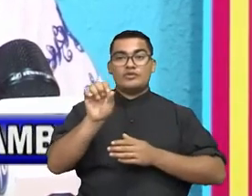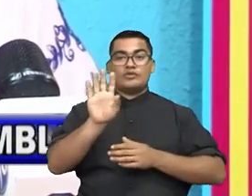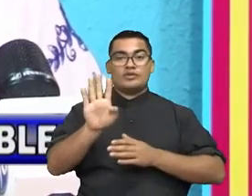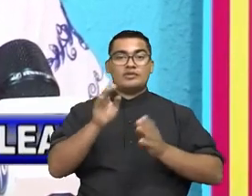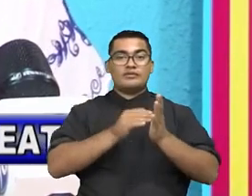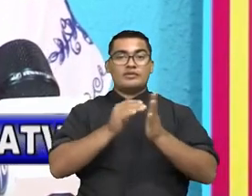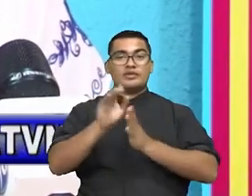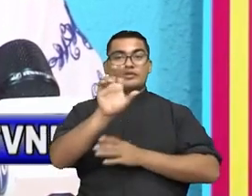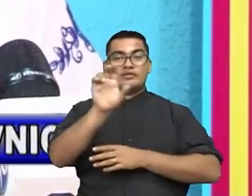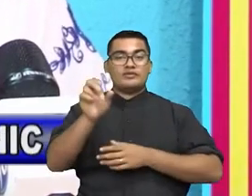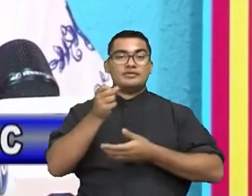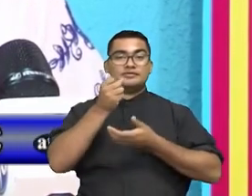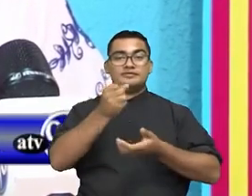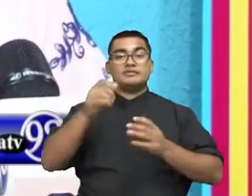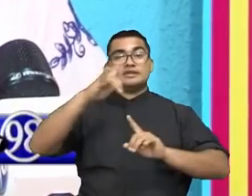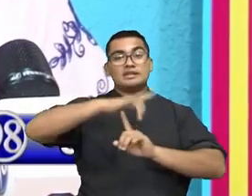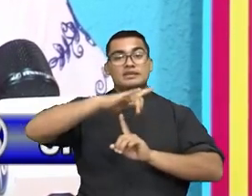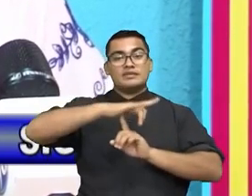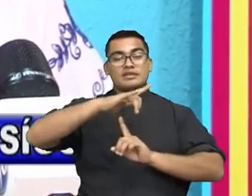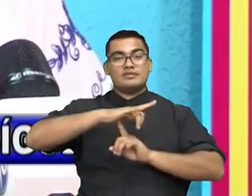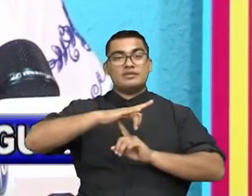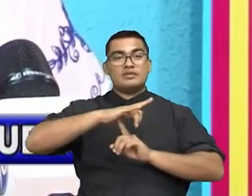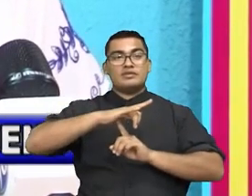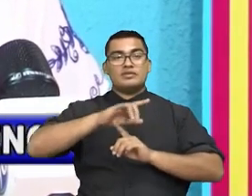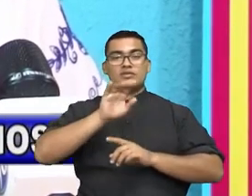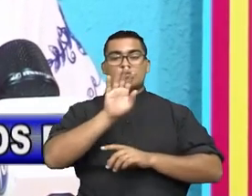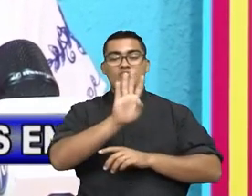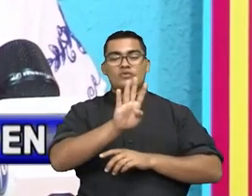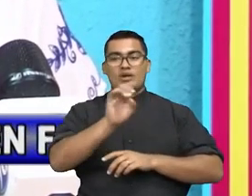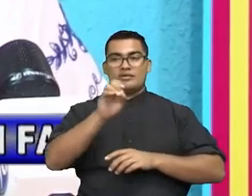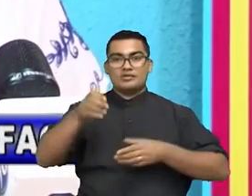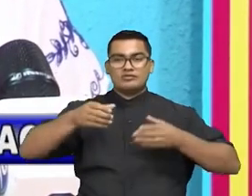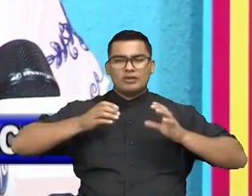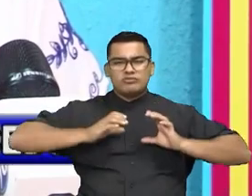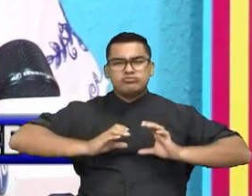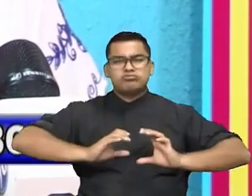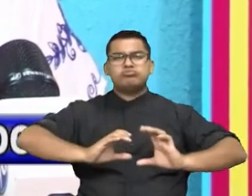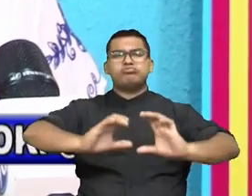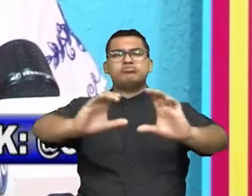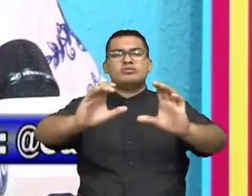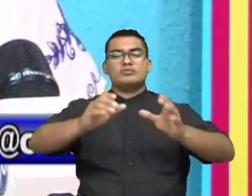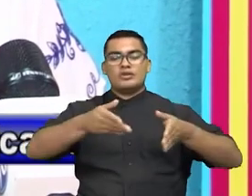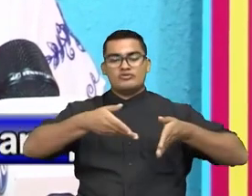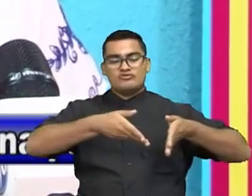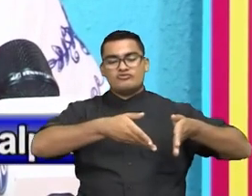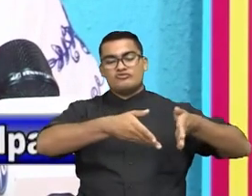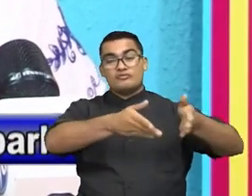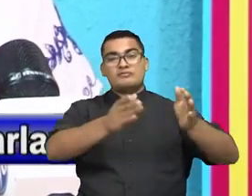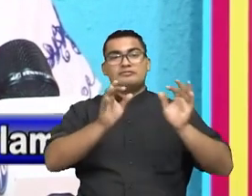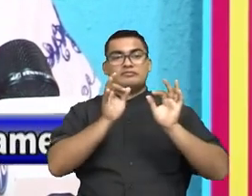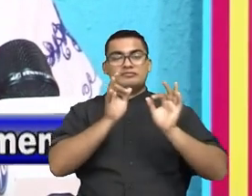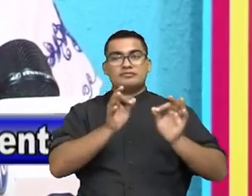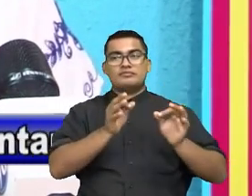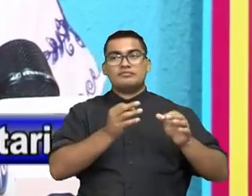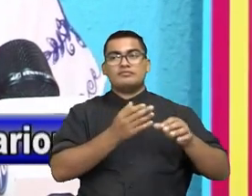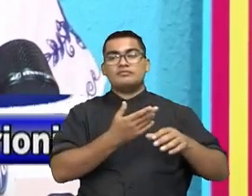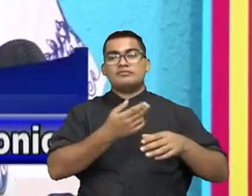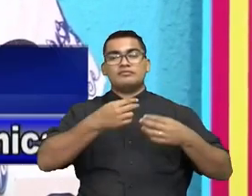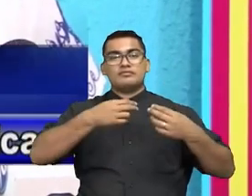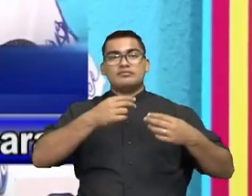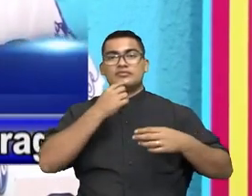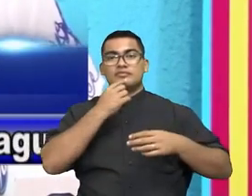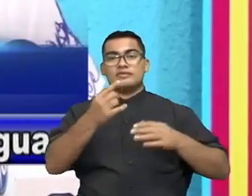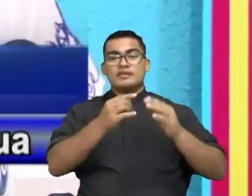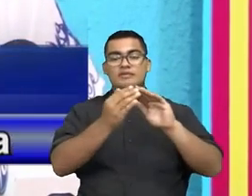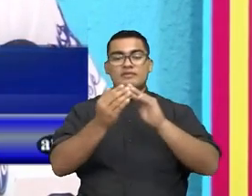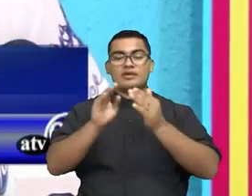de córdobas. En Tipitapa, la construcción de 400 metros lineales de canal y andenes sobre un cauce natural en el